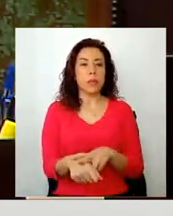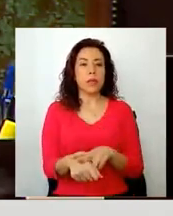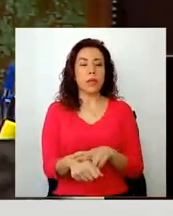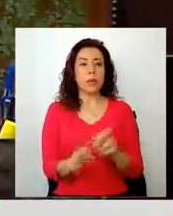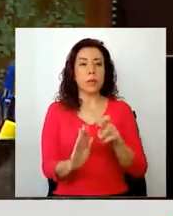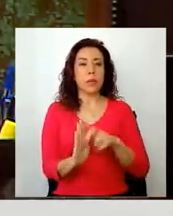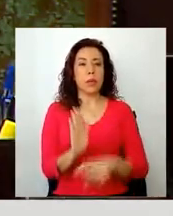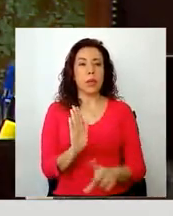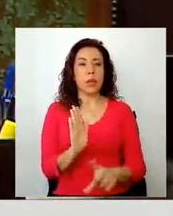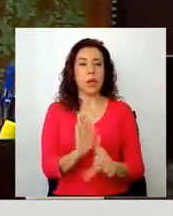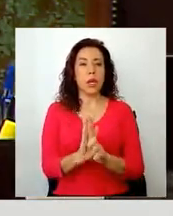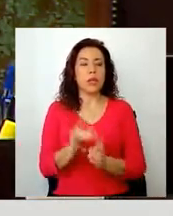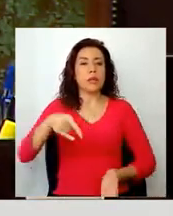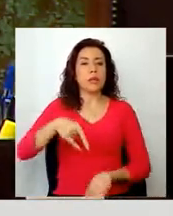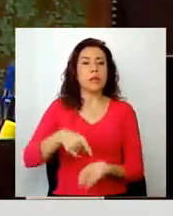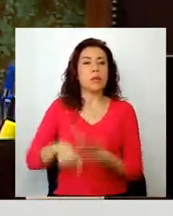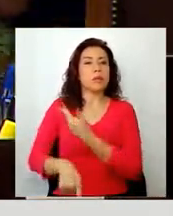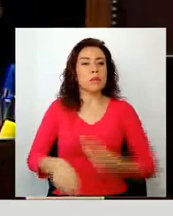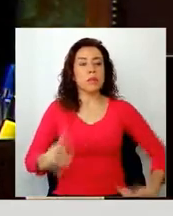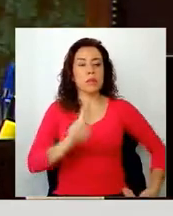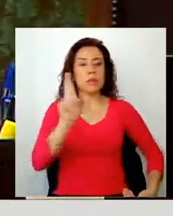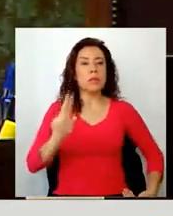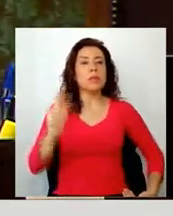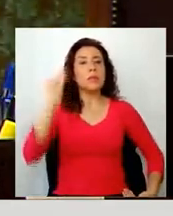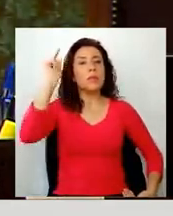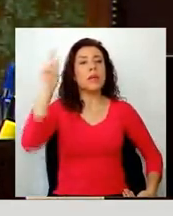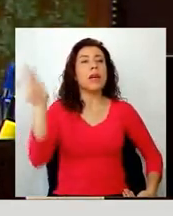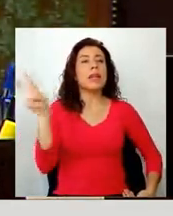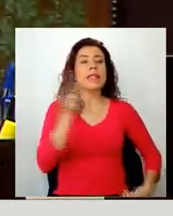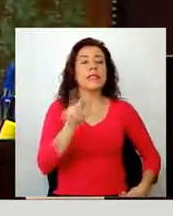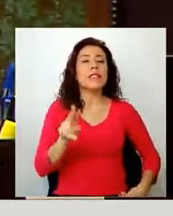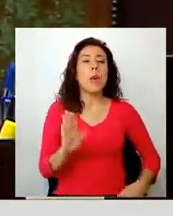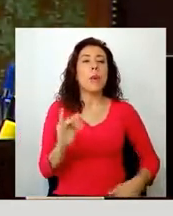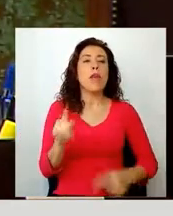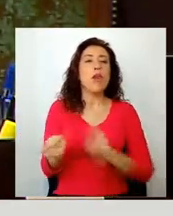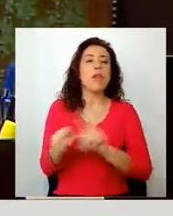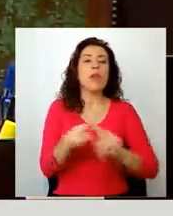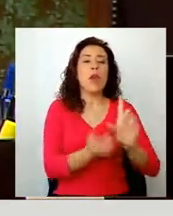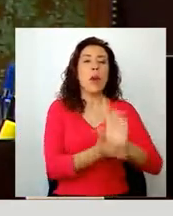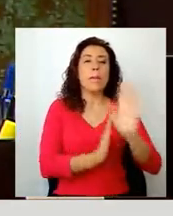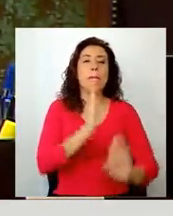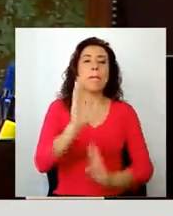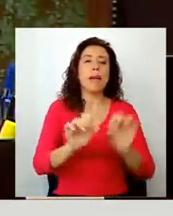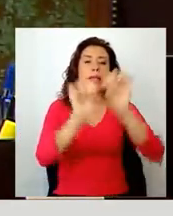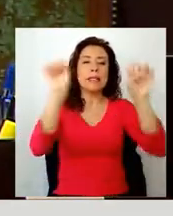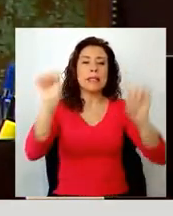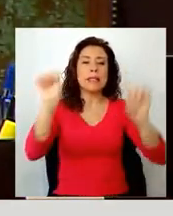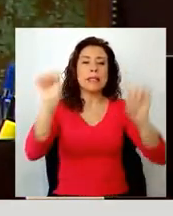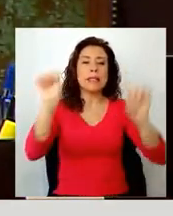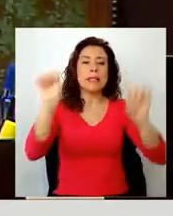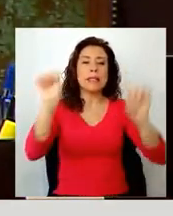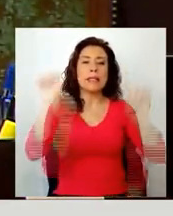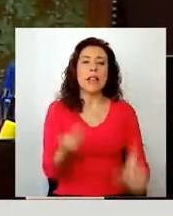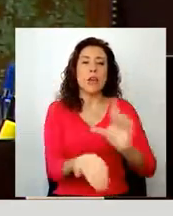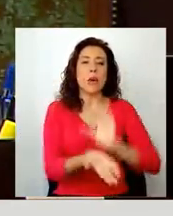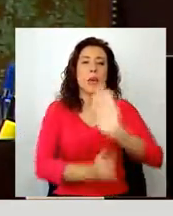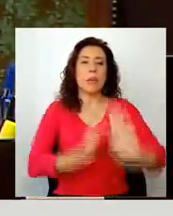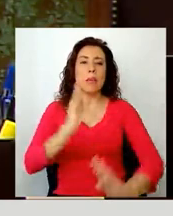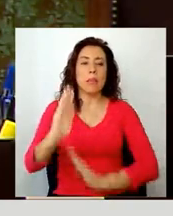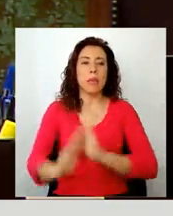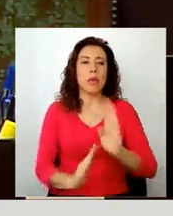originado el mensaje que crea el servicio de biodiversidad y áreas protegidas y el Sistema Nacional de áreas protegidas correspondientes